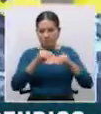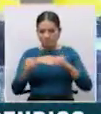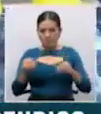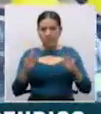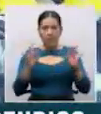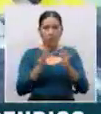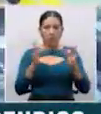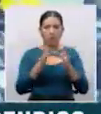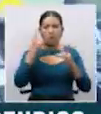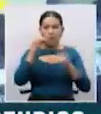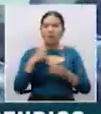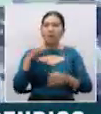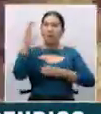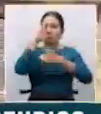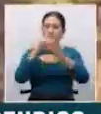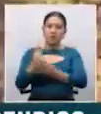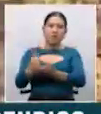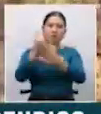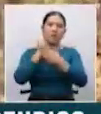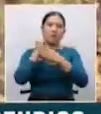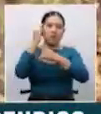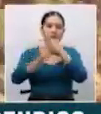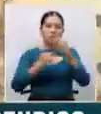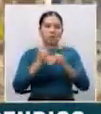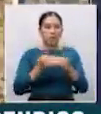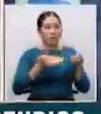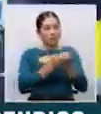cooperación internacional para la atención del desastre.